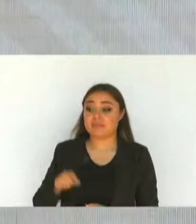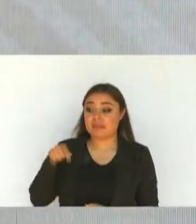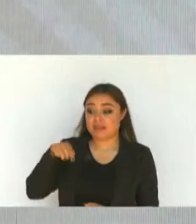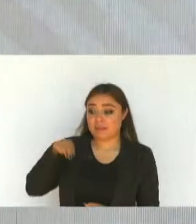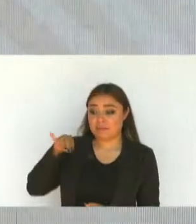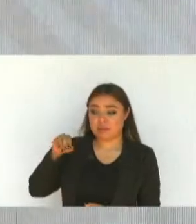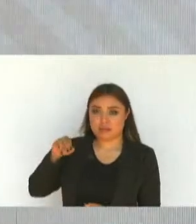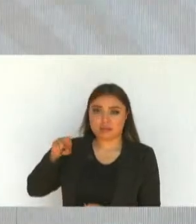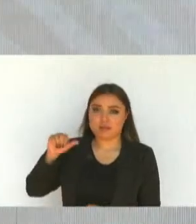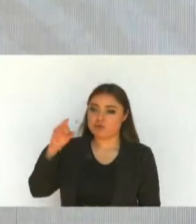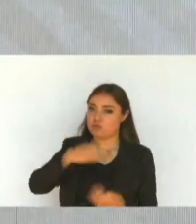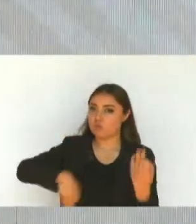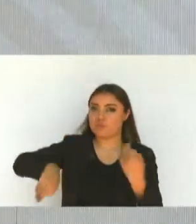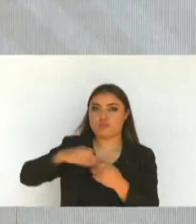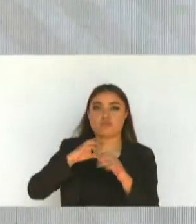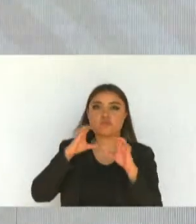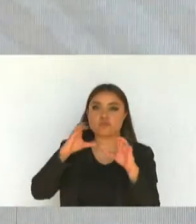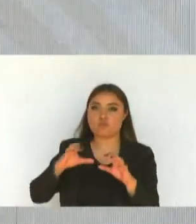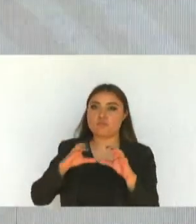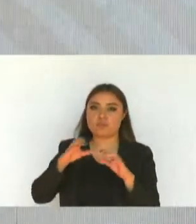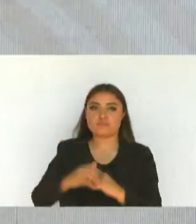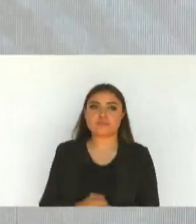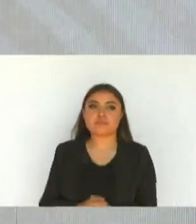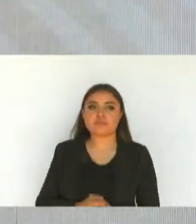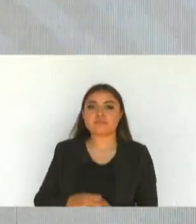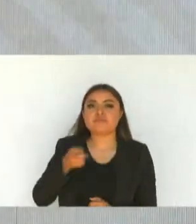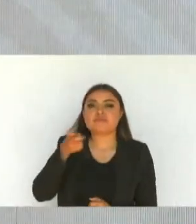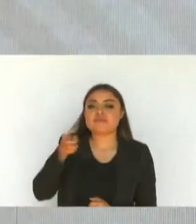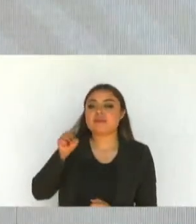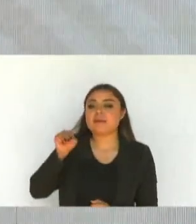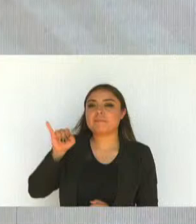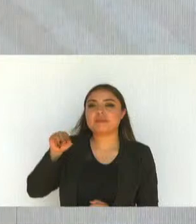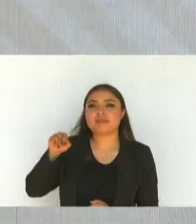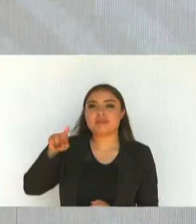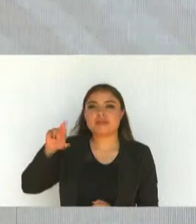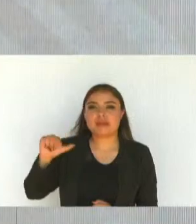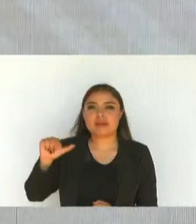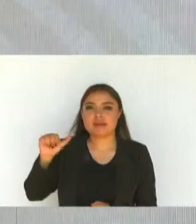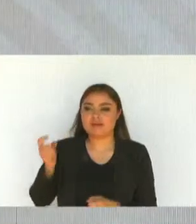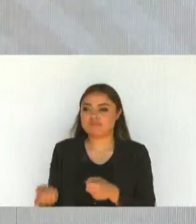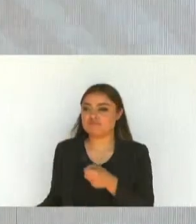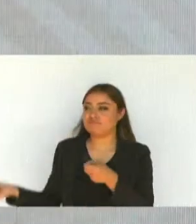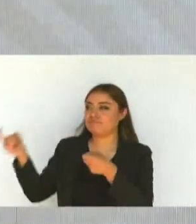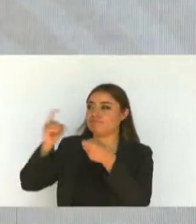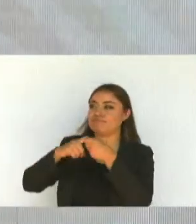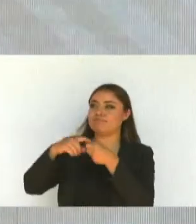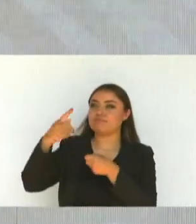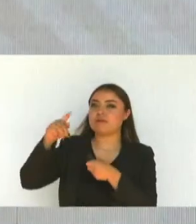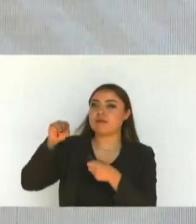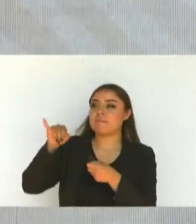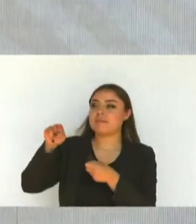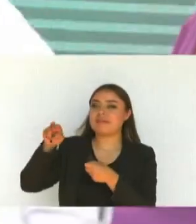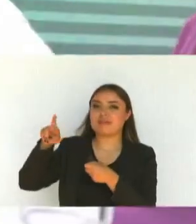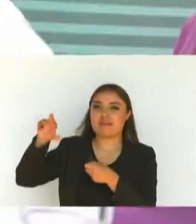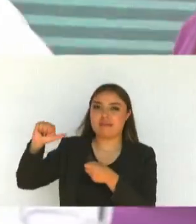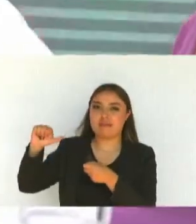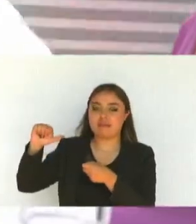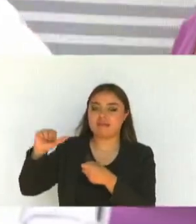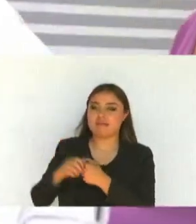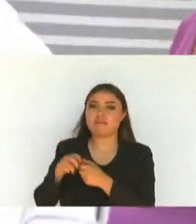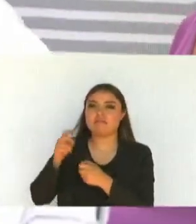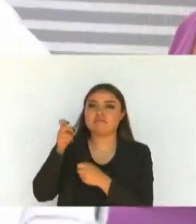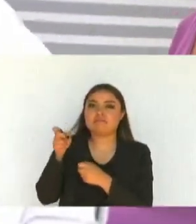demás. Para la industria minera afiliada a la Cámara Minera, la seguridad es el